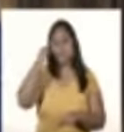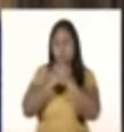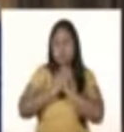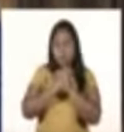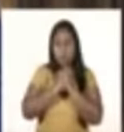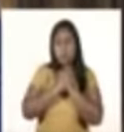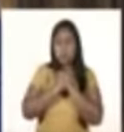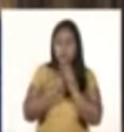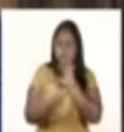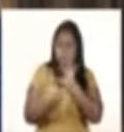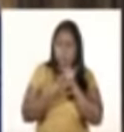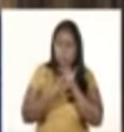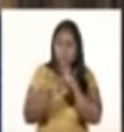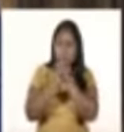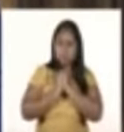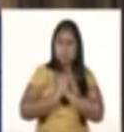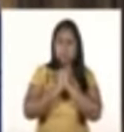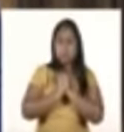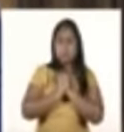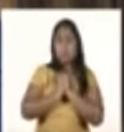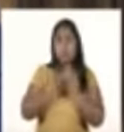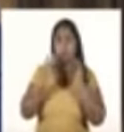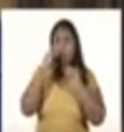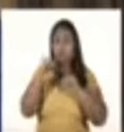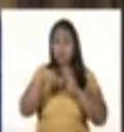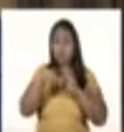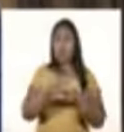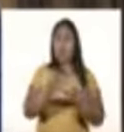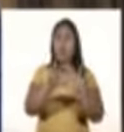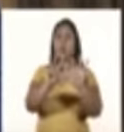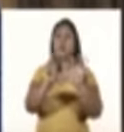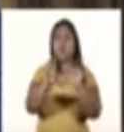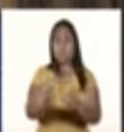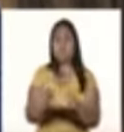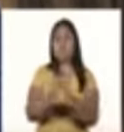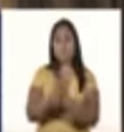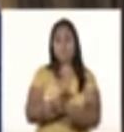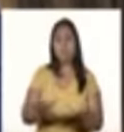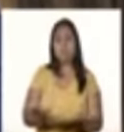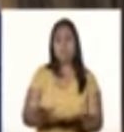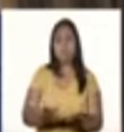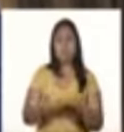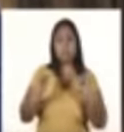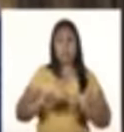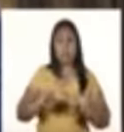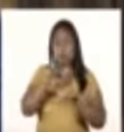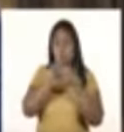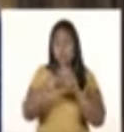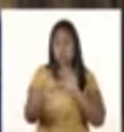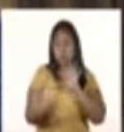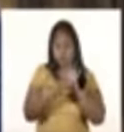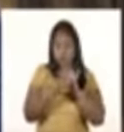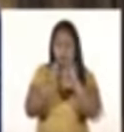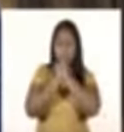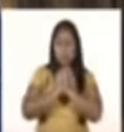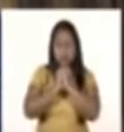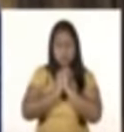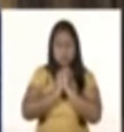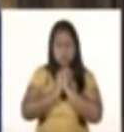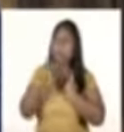orar, de unirnos en oración, porque han habido 8 personas que han fallecido, pero sobre todo en unirnos en